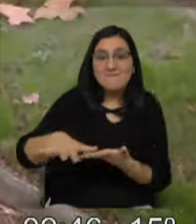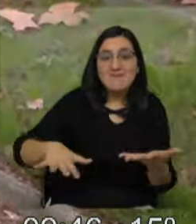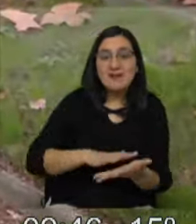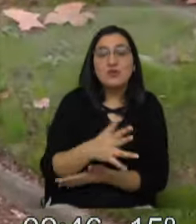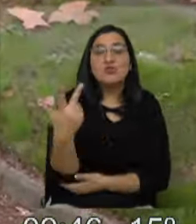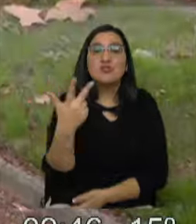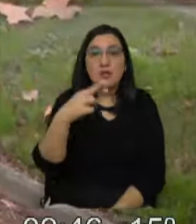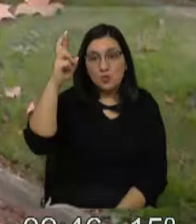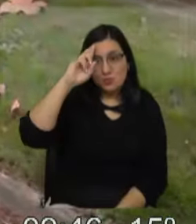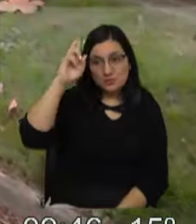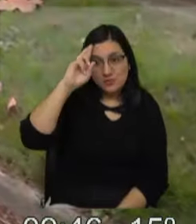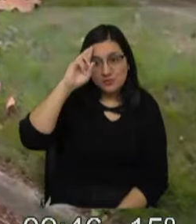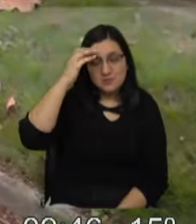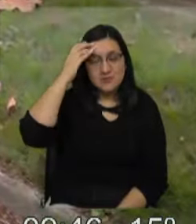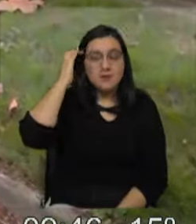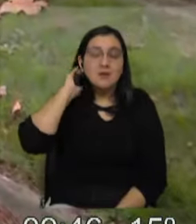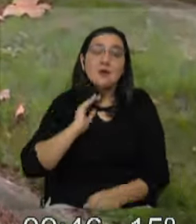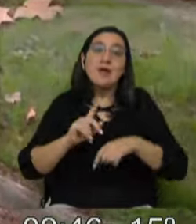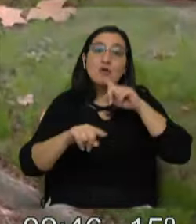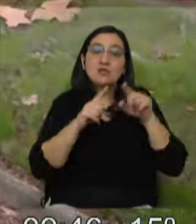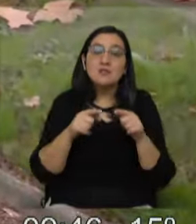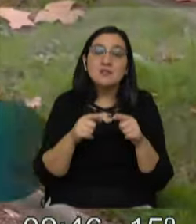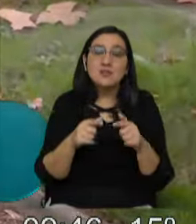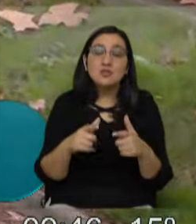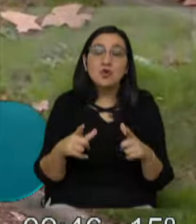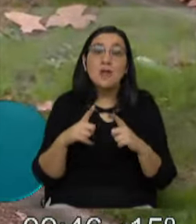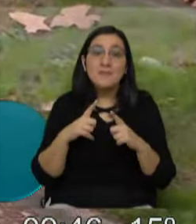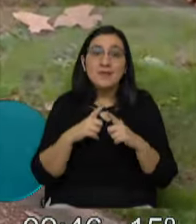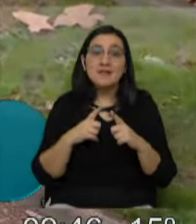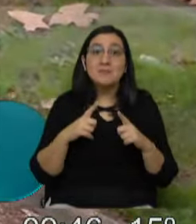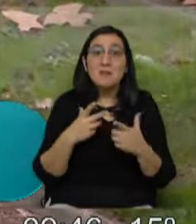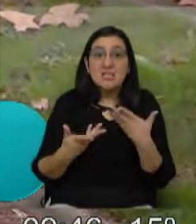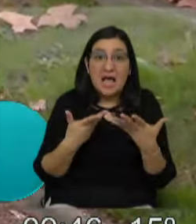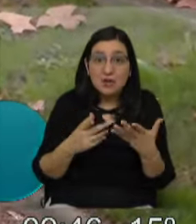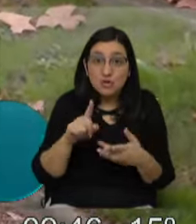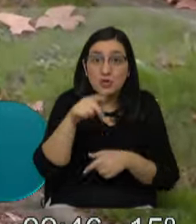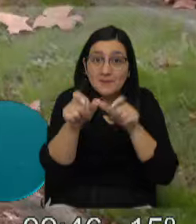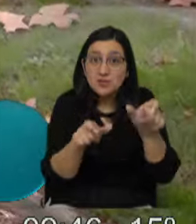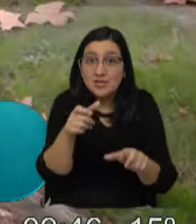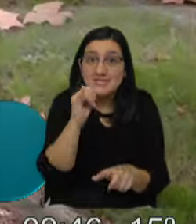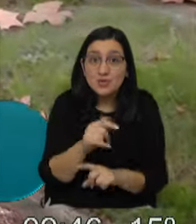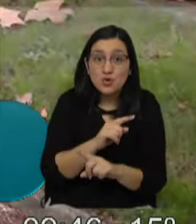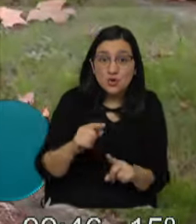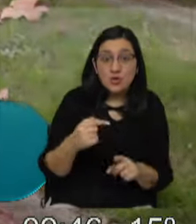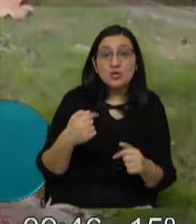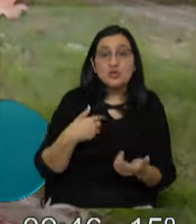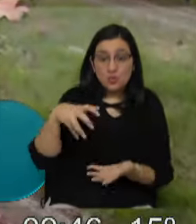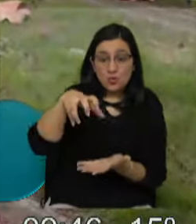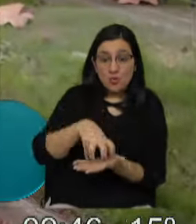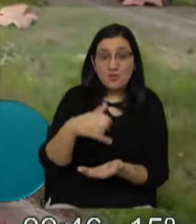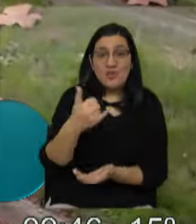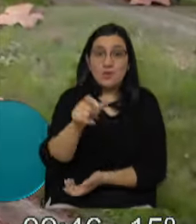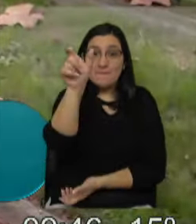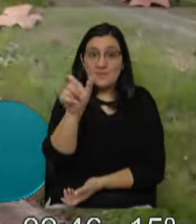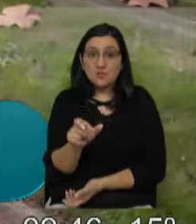Tres Cruces. Muy bien. La consigna tiene que ver con la espera, si esperamos algo de los demás. Yo estoy en un espacio donde hay una